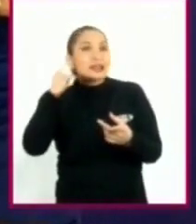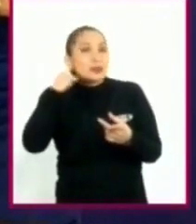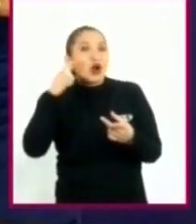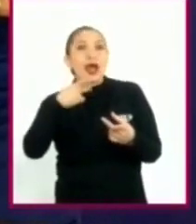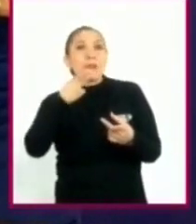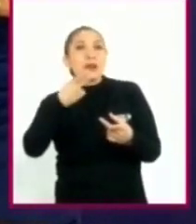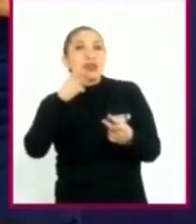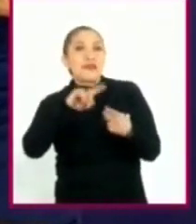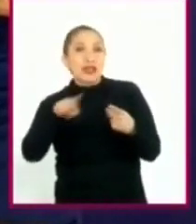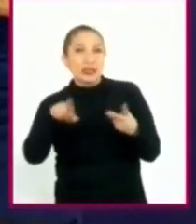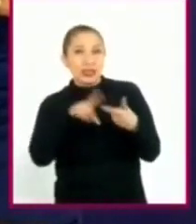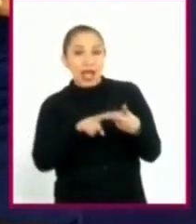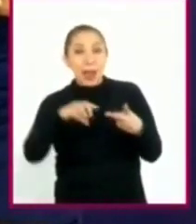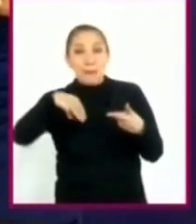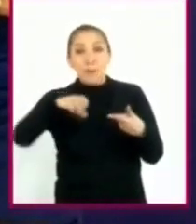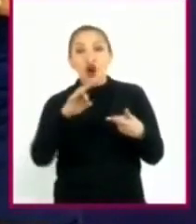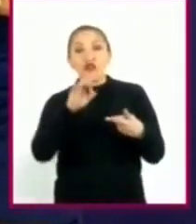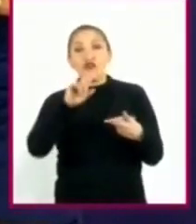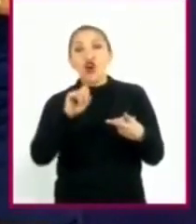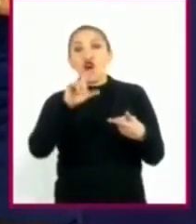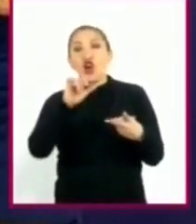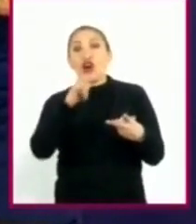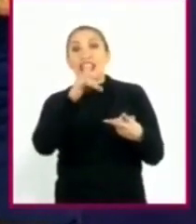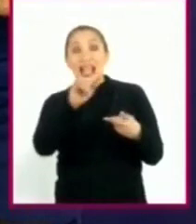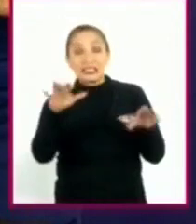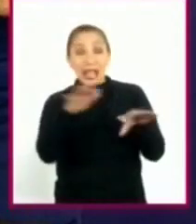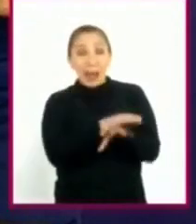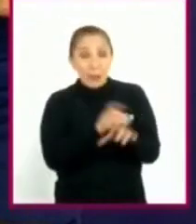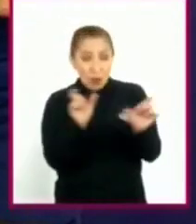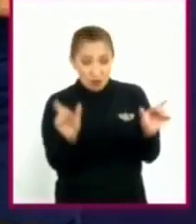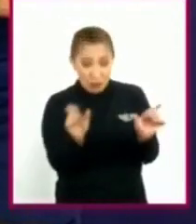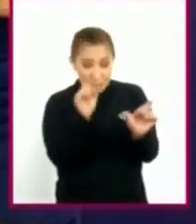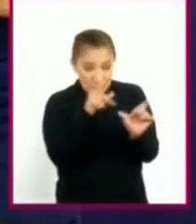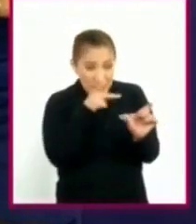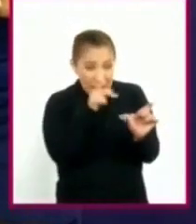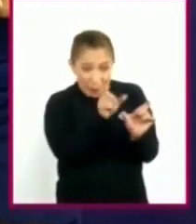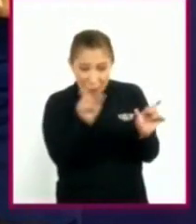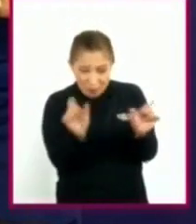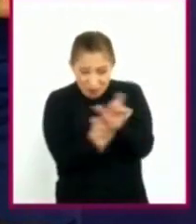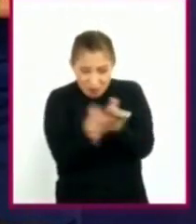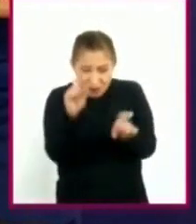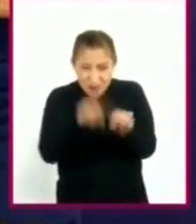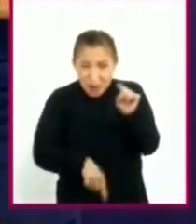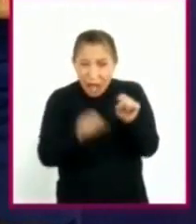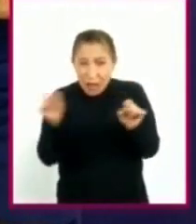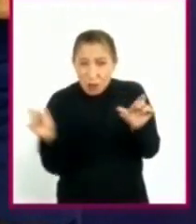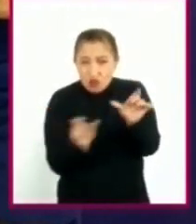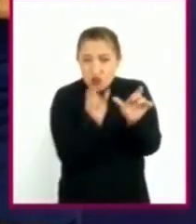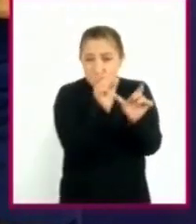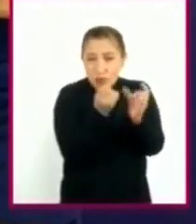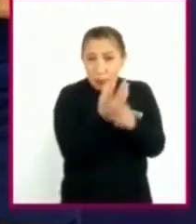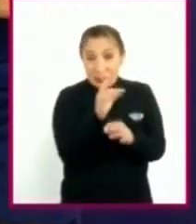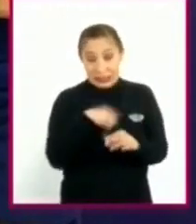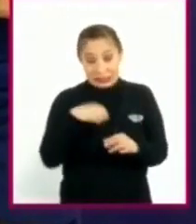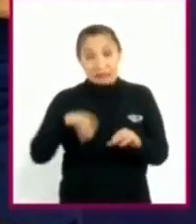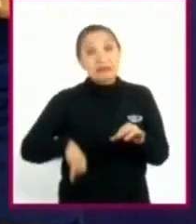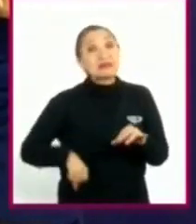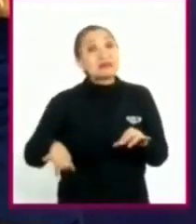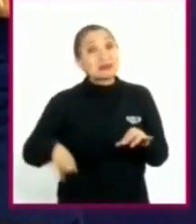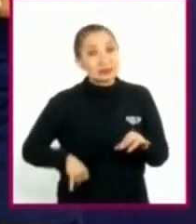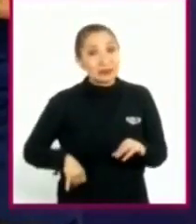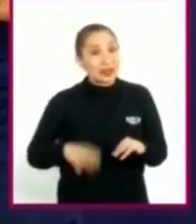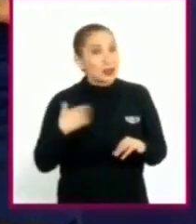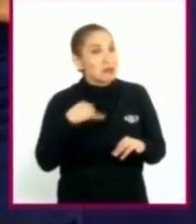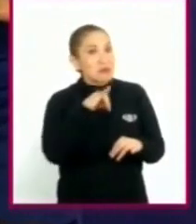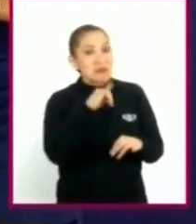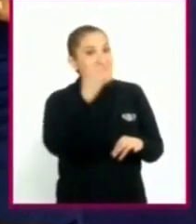de pronunciación. Morfológicas, por cambios en la conformación de las palabras. Vaya, sí que es interesante. No